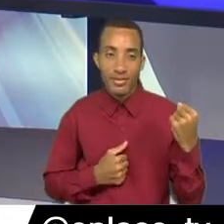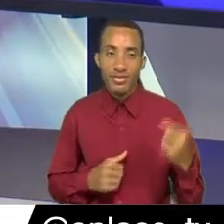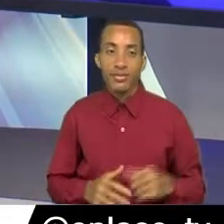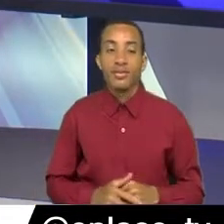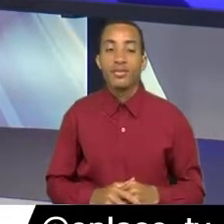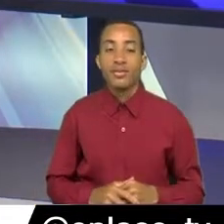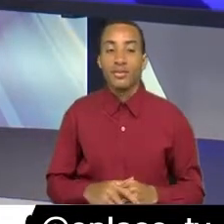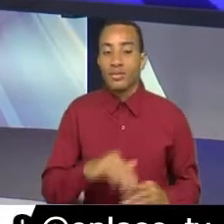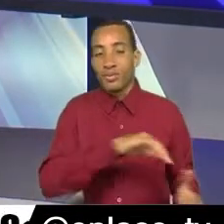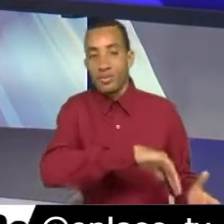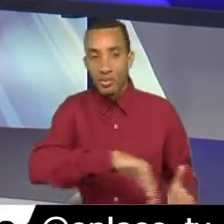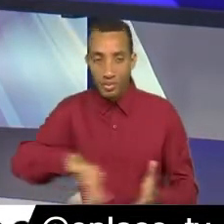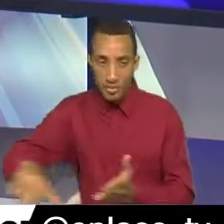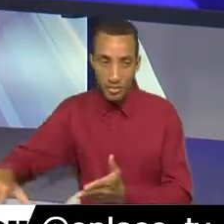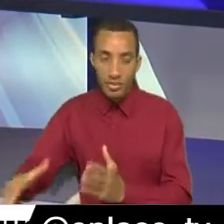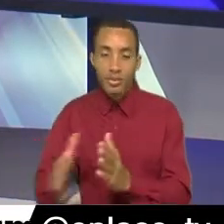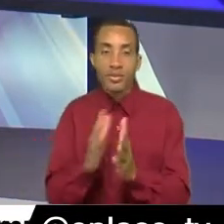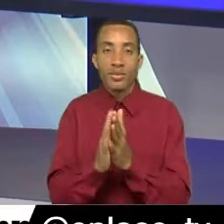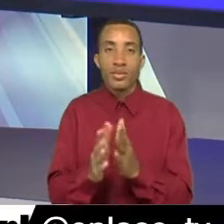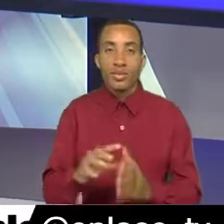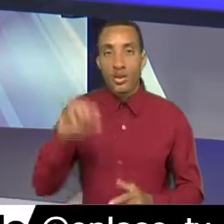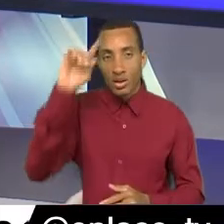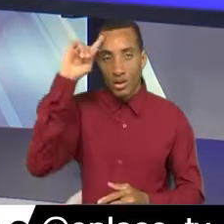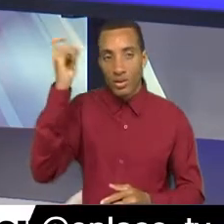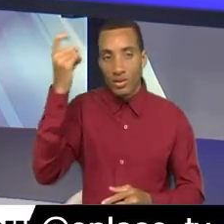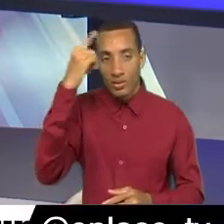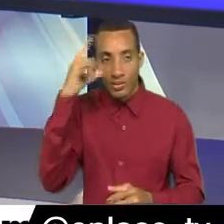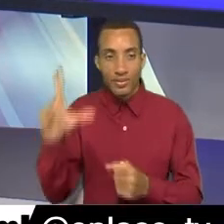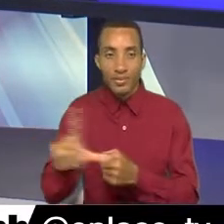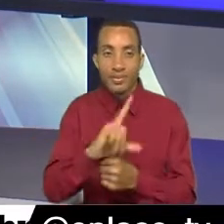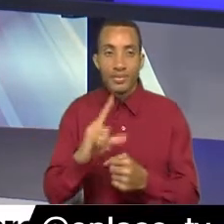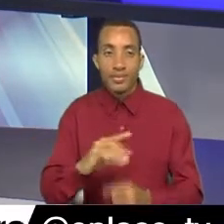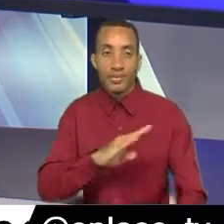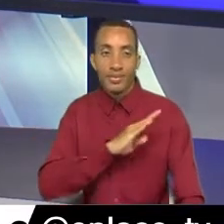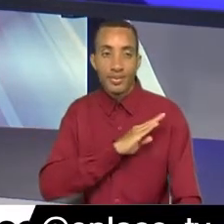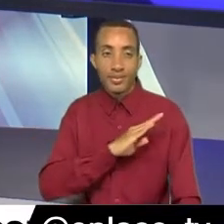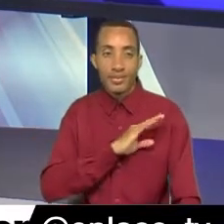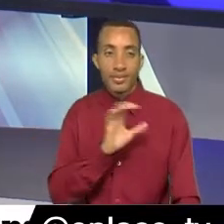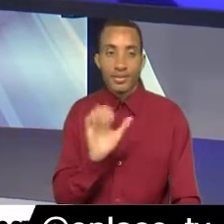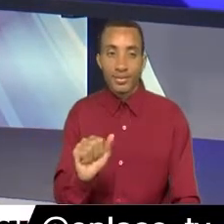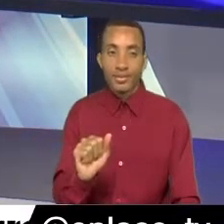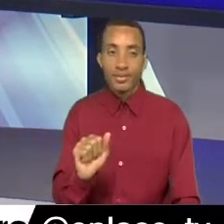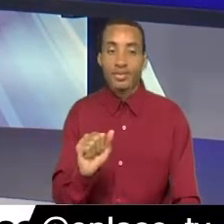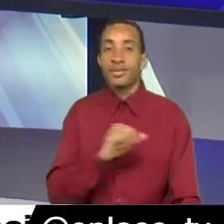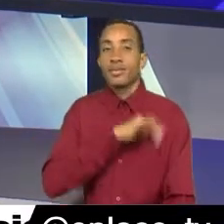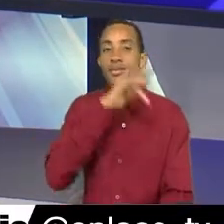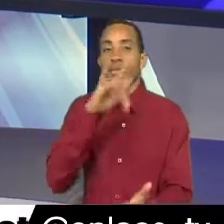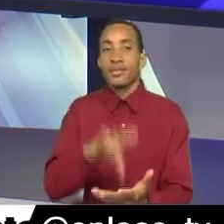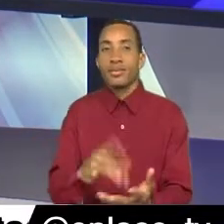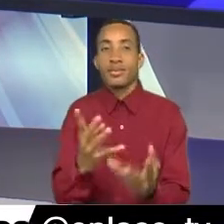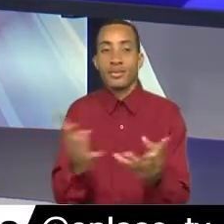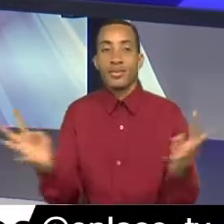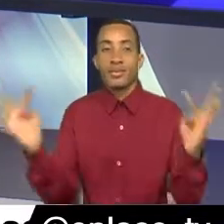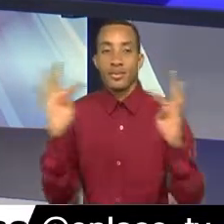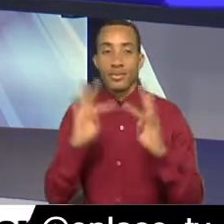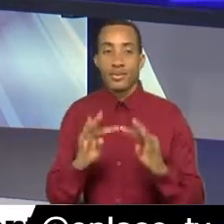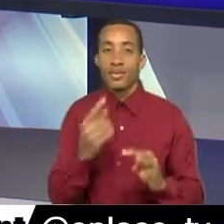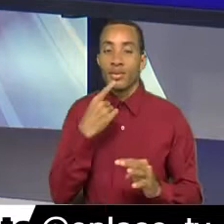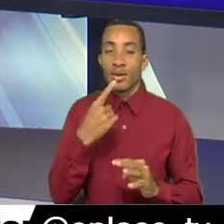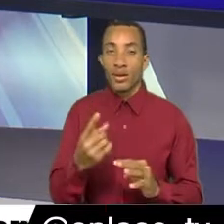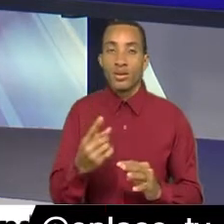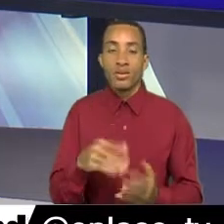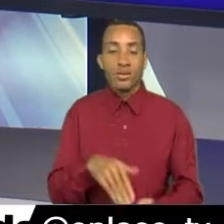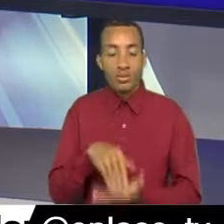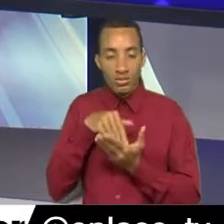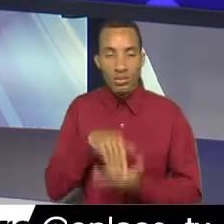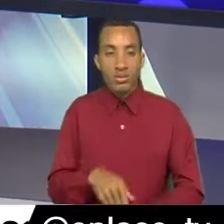En otras noticias, el gobierno local, a través de su alcaldesa Elizabeth Lobo, participó de la cumbre de congresistas y fijó su posición